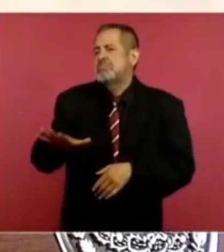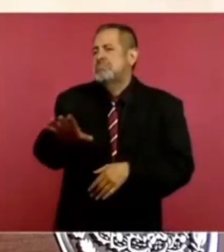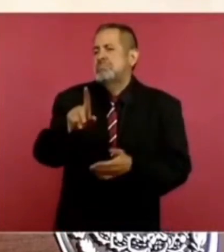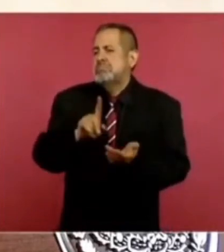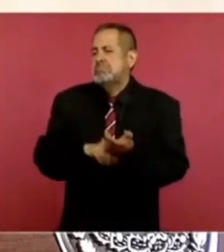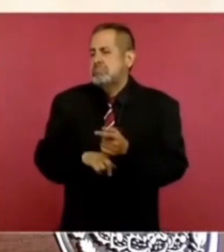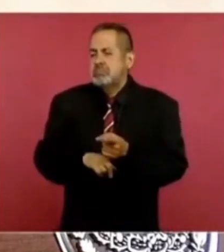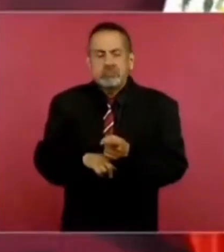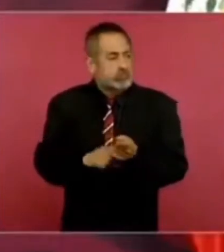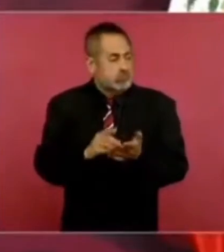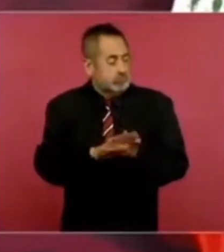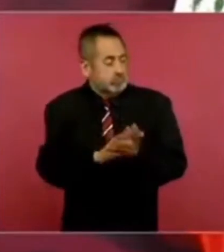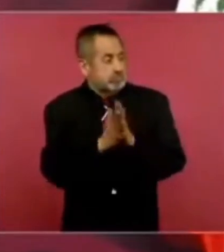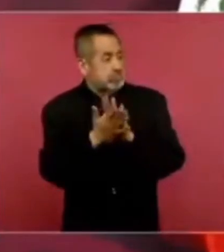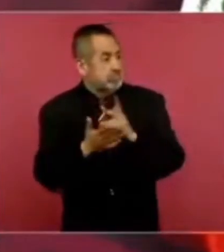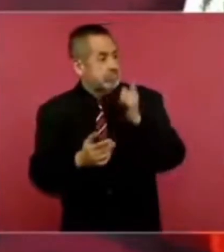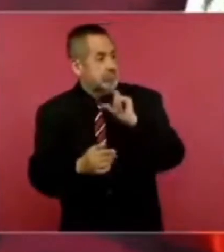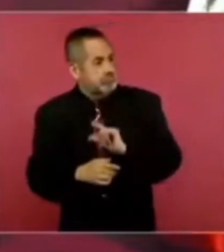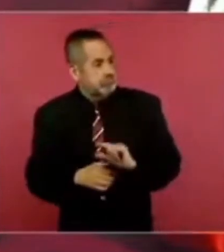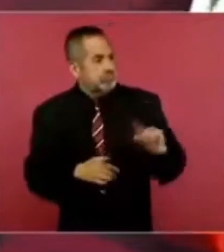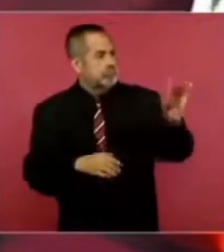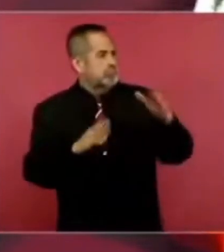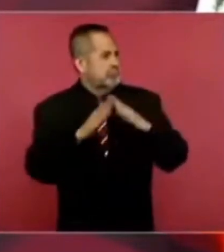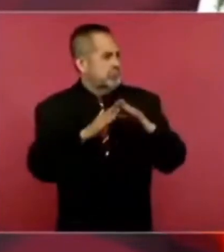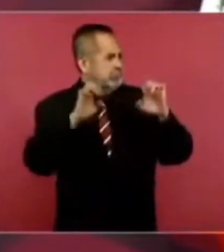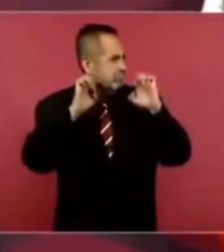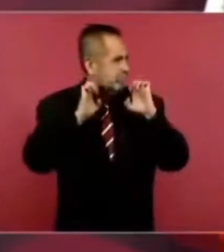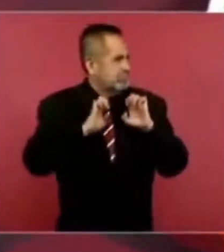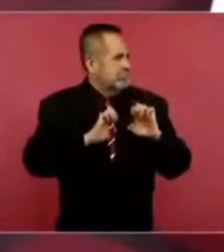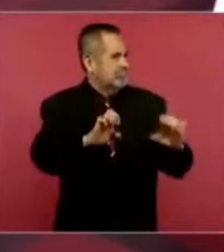extranjero y ya tienes